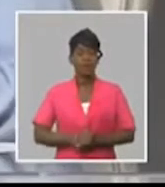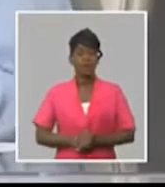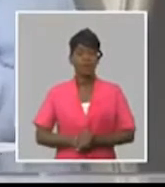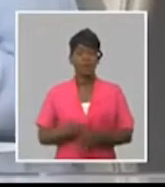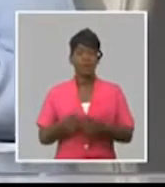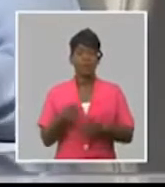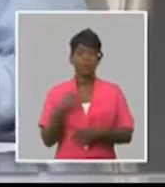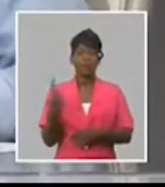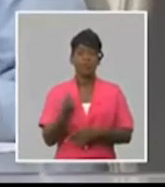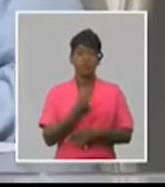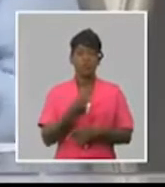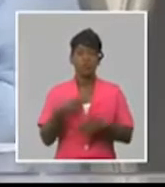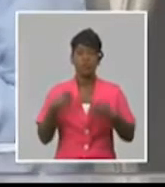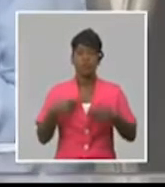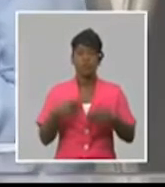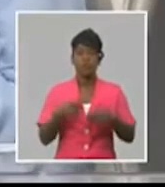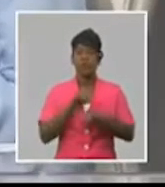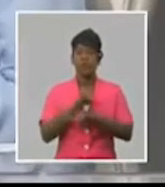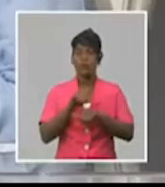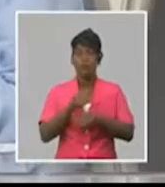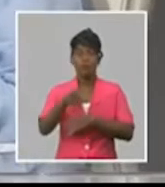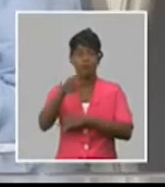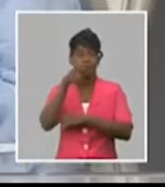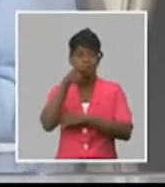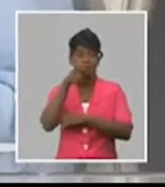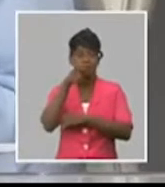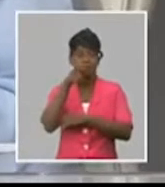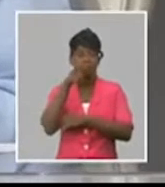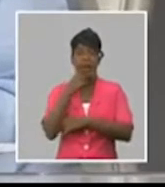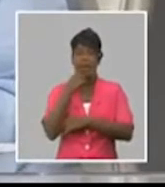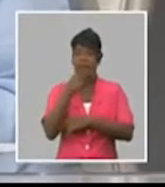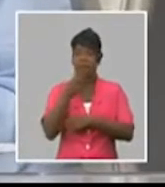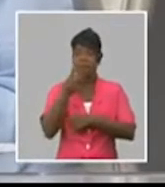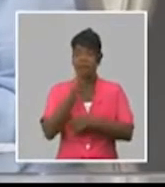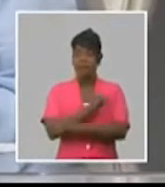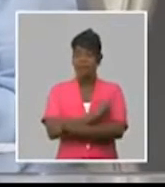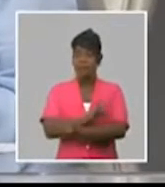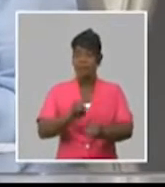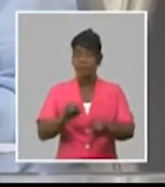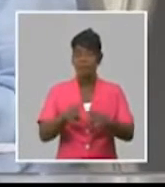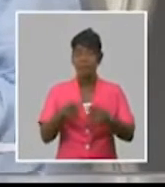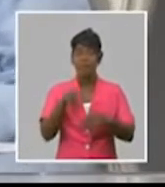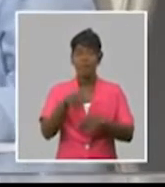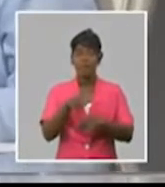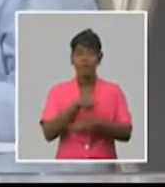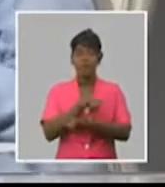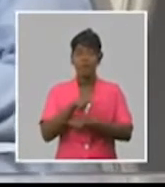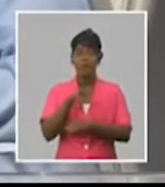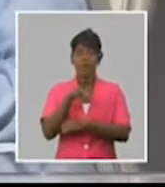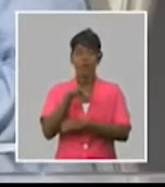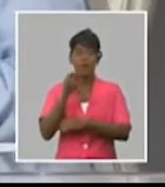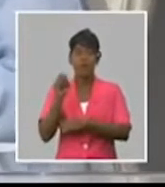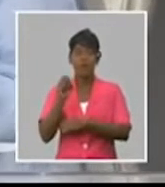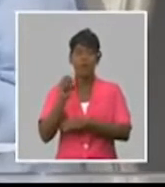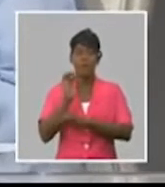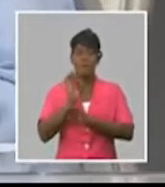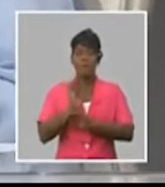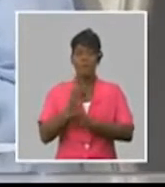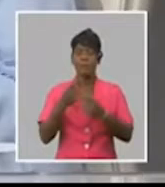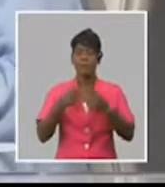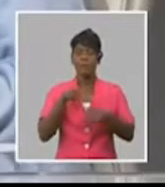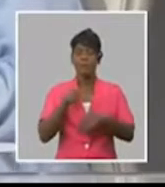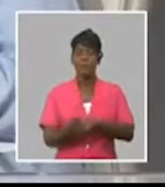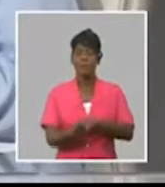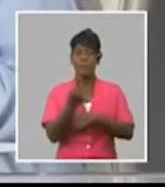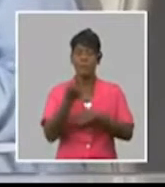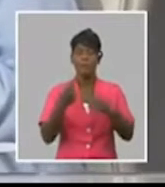hay que seguir informando, hay que dar más espacio, pero esto es una medida para el bien de todos. Una medida que en este momento, aparte que